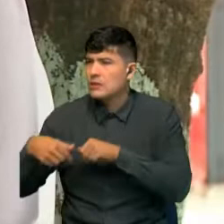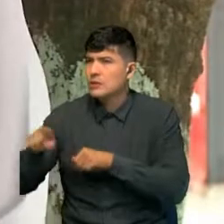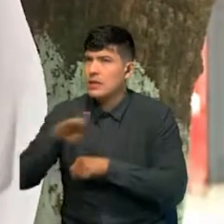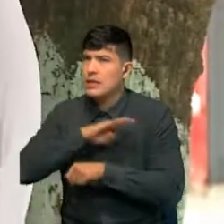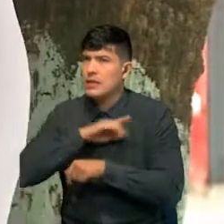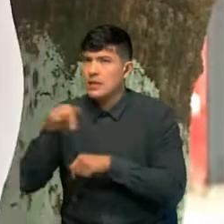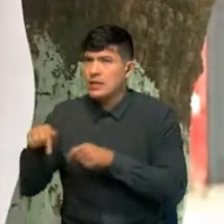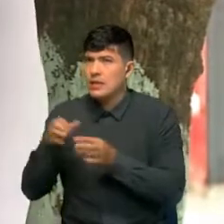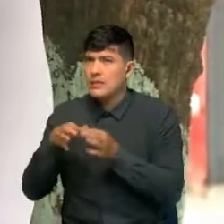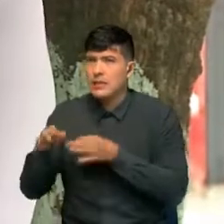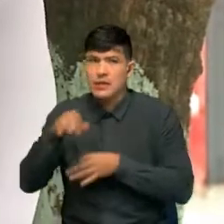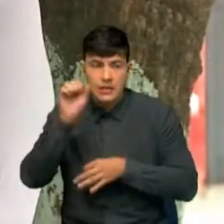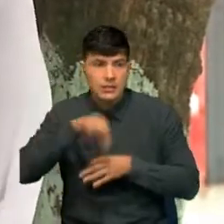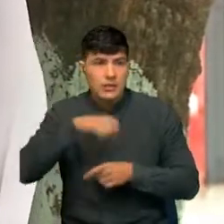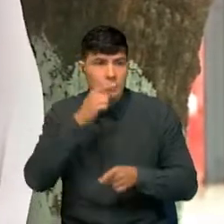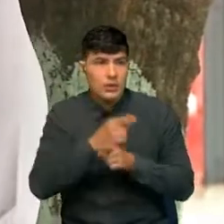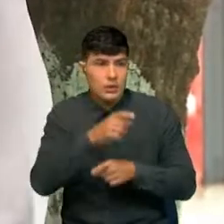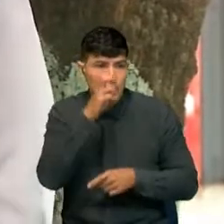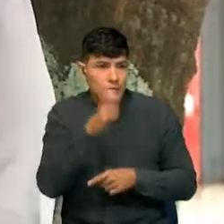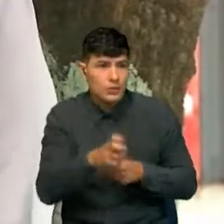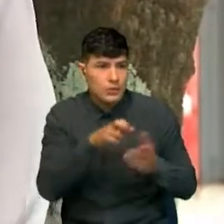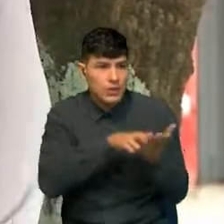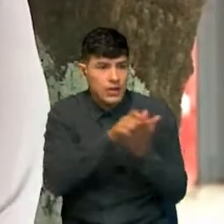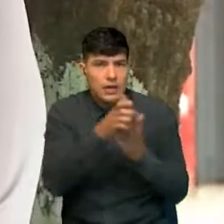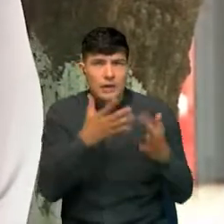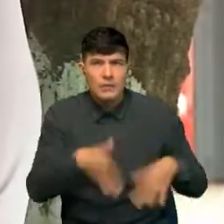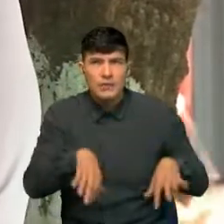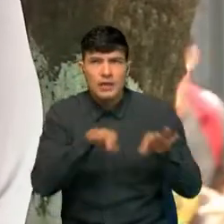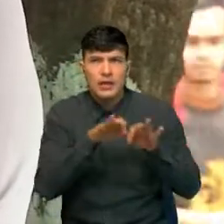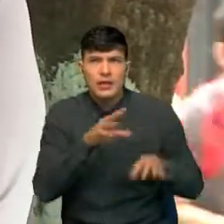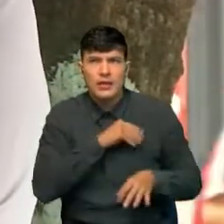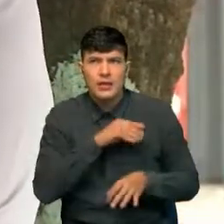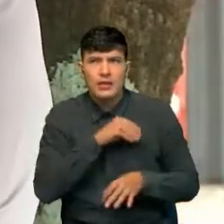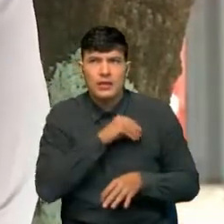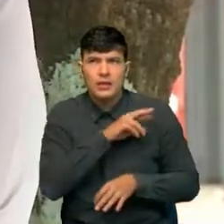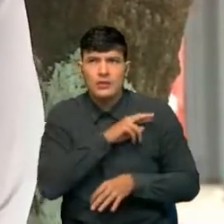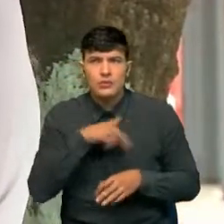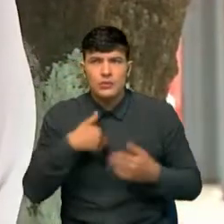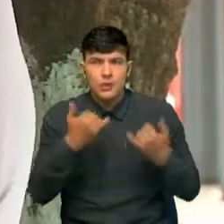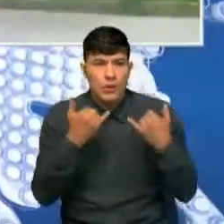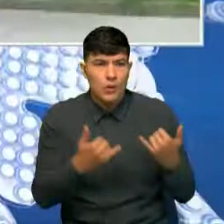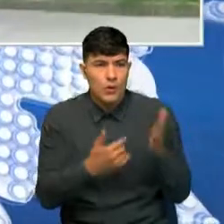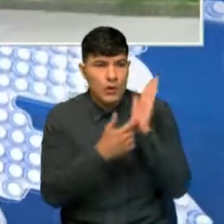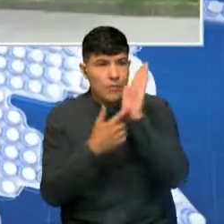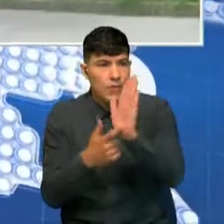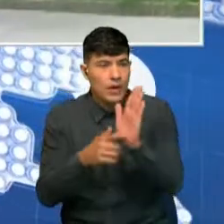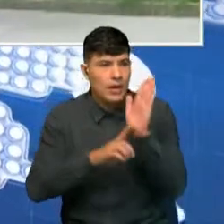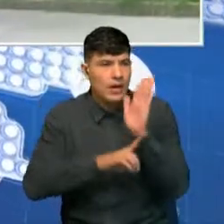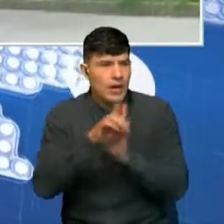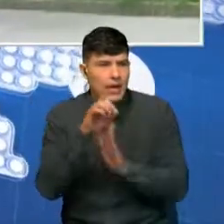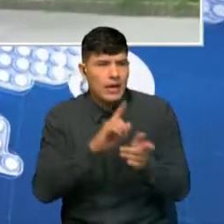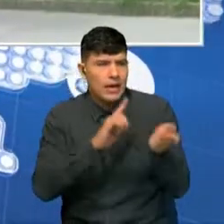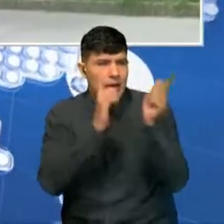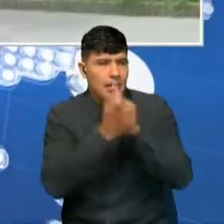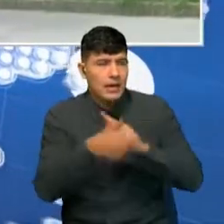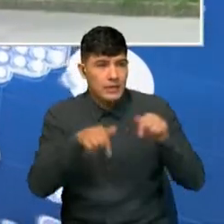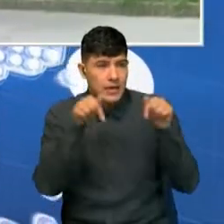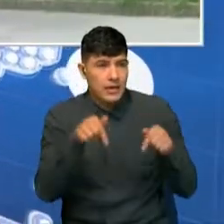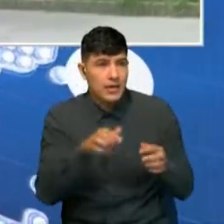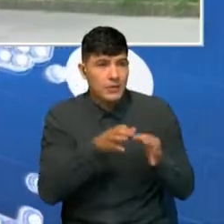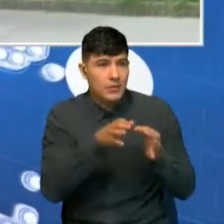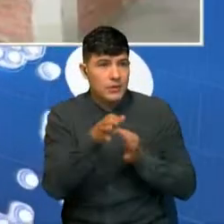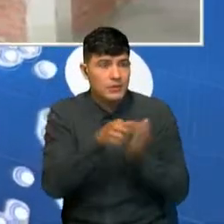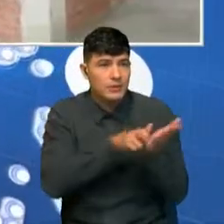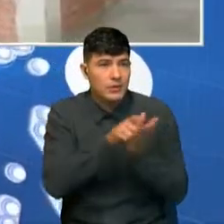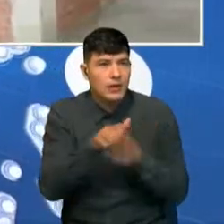Municipal. Hacia el sur de Girón es importante y gratificante hoy mostrarles el desarrollo y la transformación que tiene el municipio de Girón